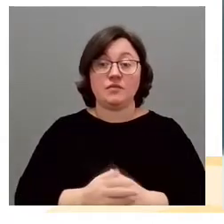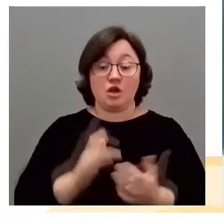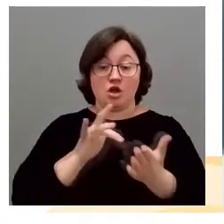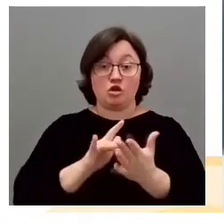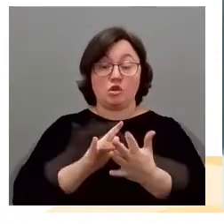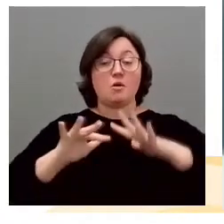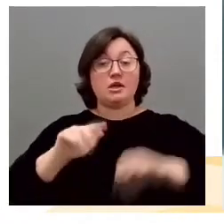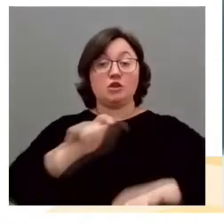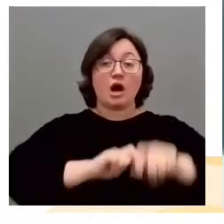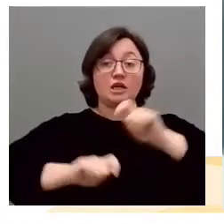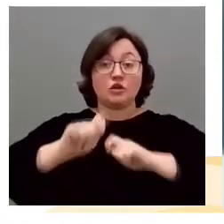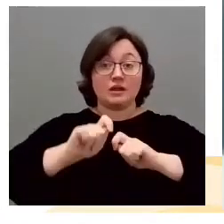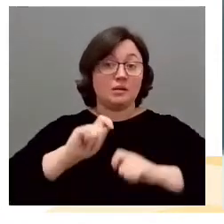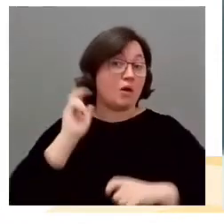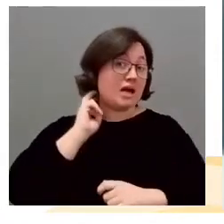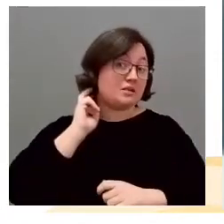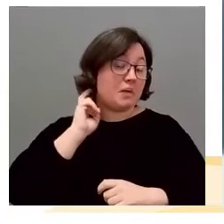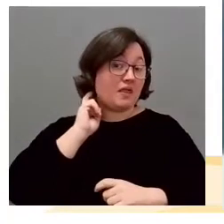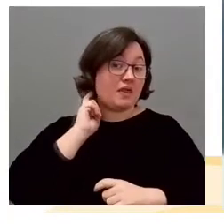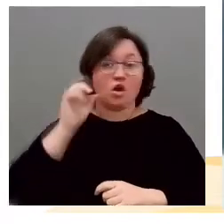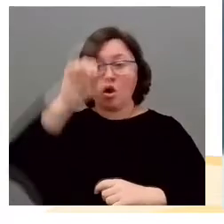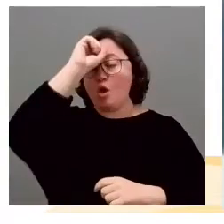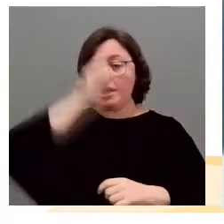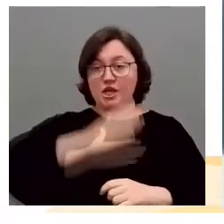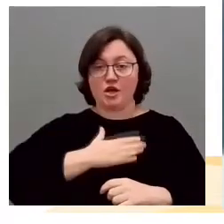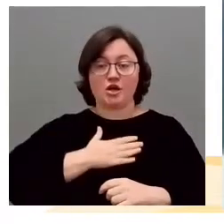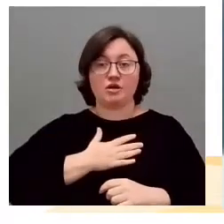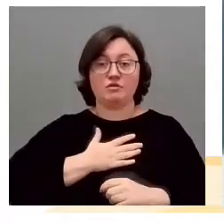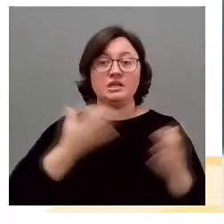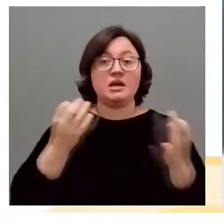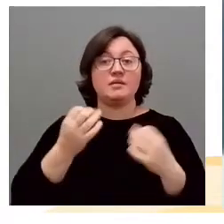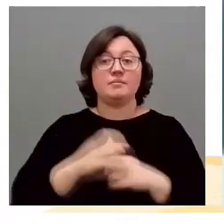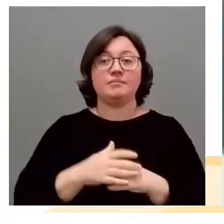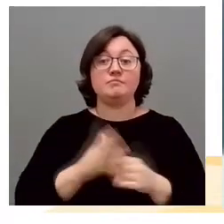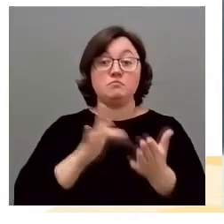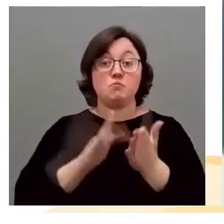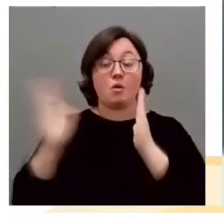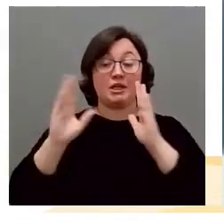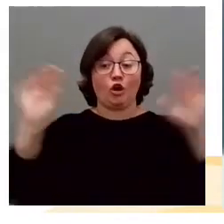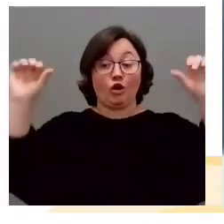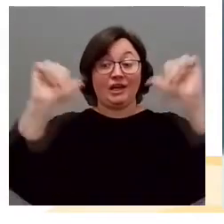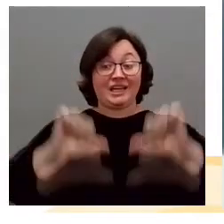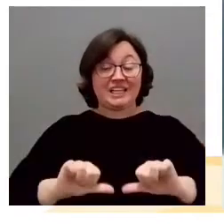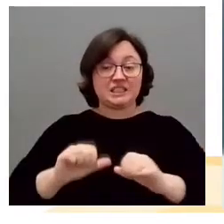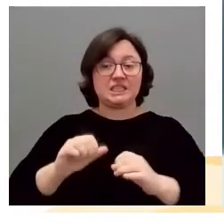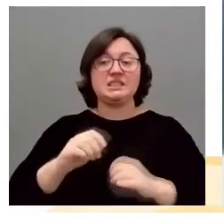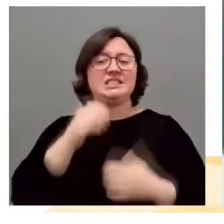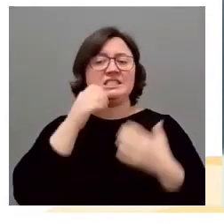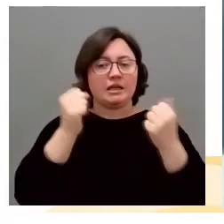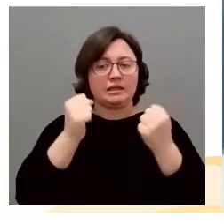Desde el movimiento Espace, creemos que una crisis sanitaria y